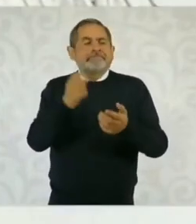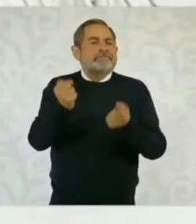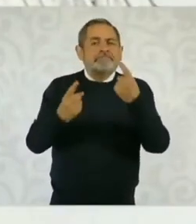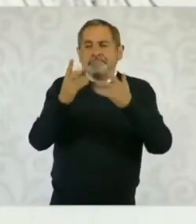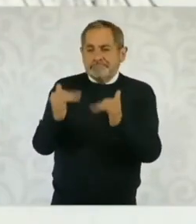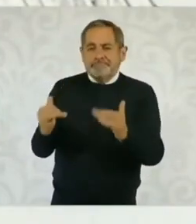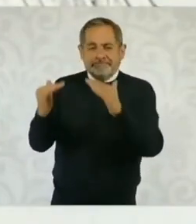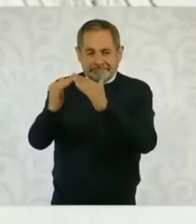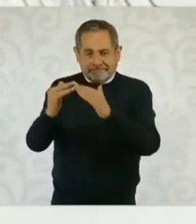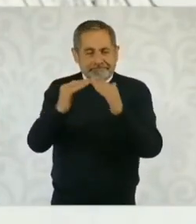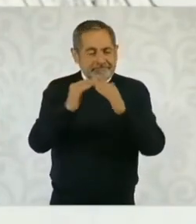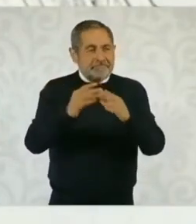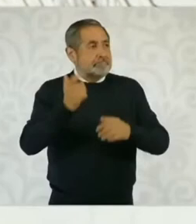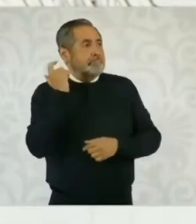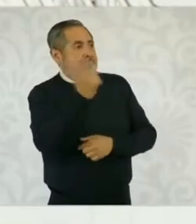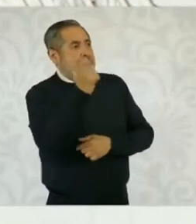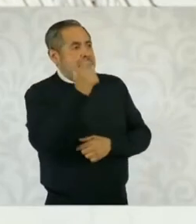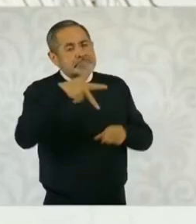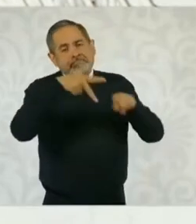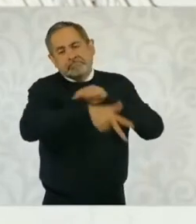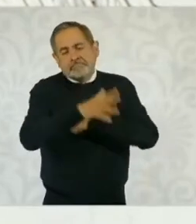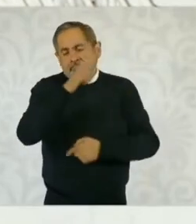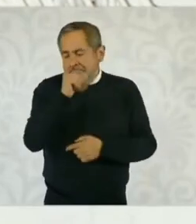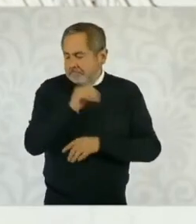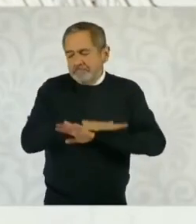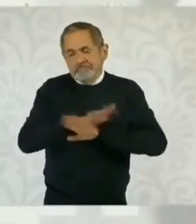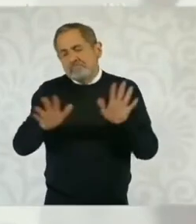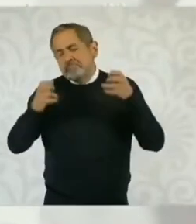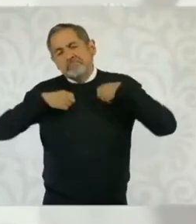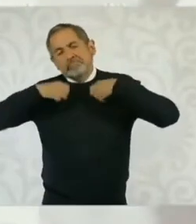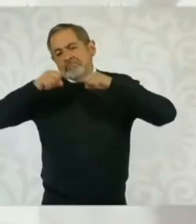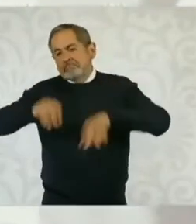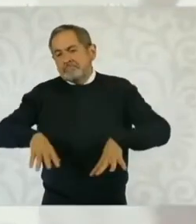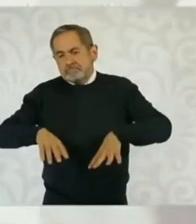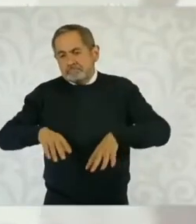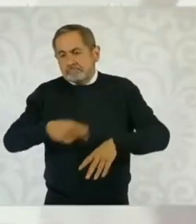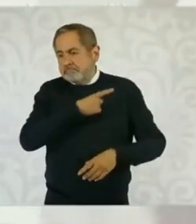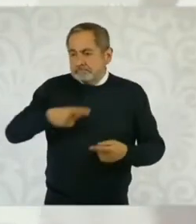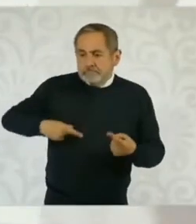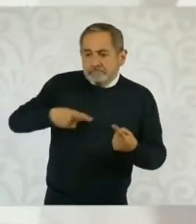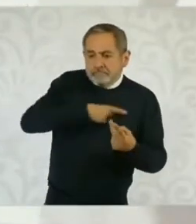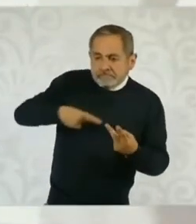se dejaron de pagar, también traemos un plan que ya en su momento vamos a presentar.